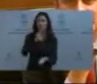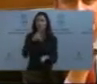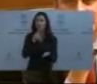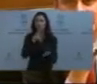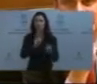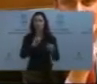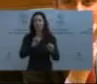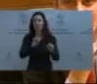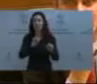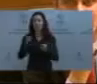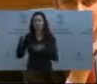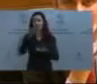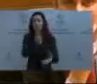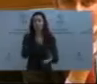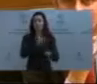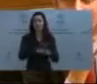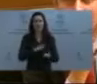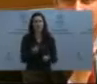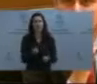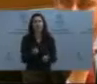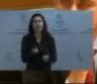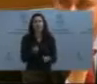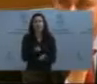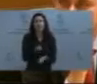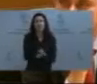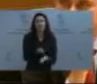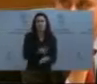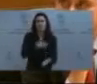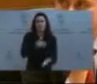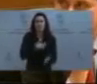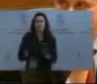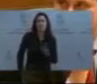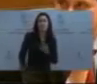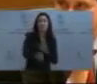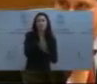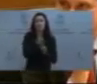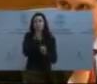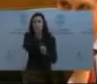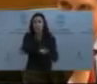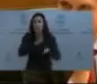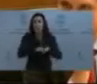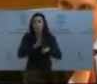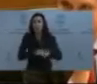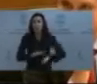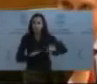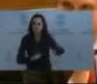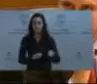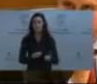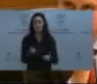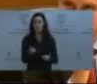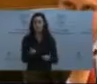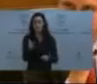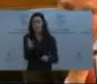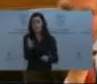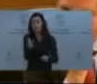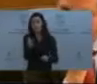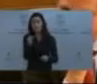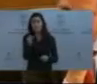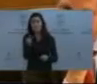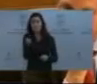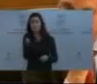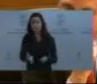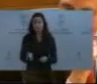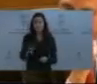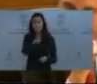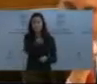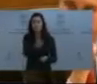la herencia al no poder hacer frente a la deuda, a la estafa socialista, y que ahora comprueban que el importe que ustedes inflaron el